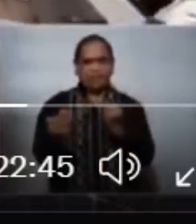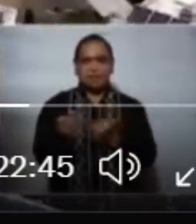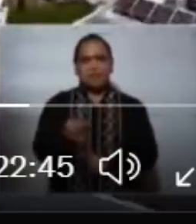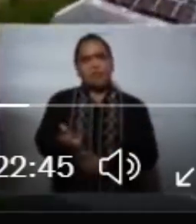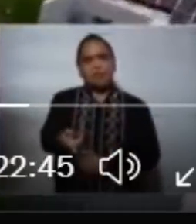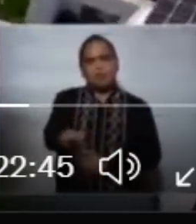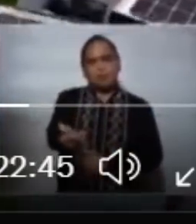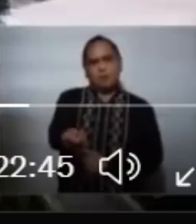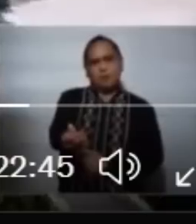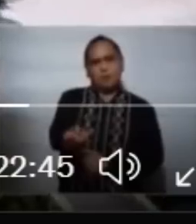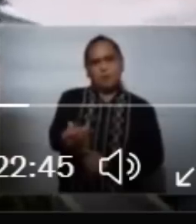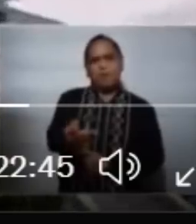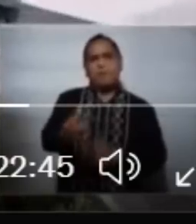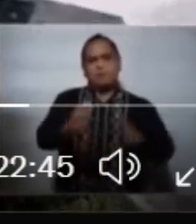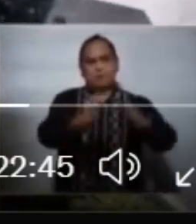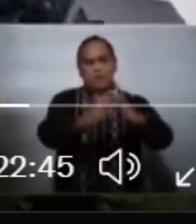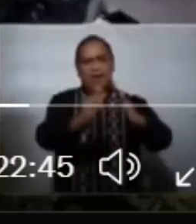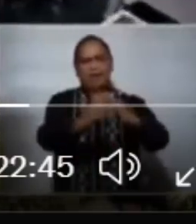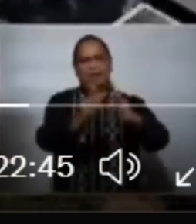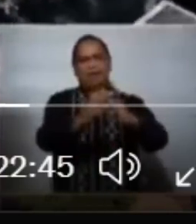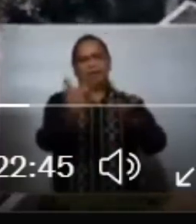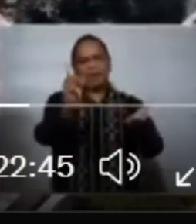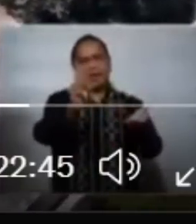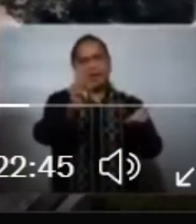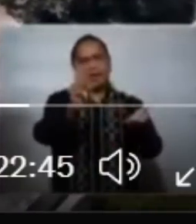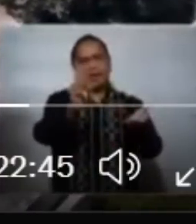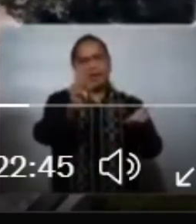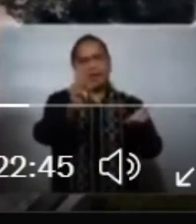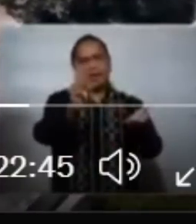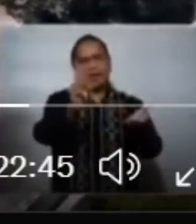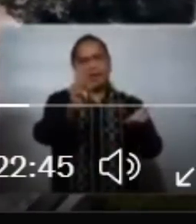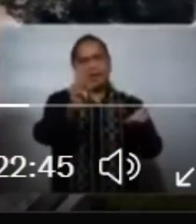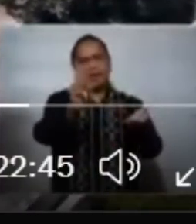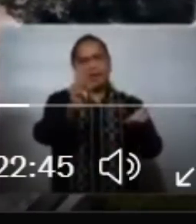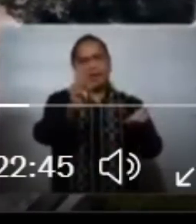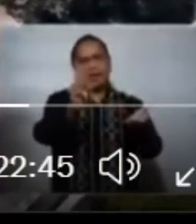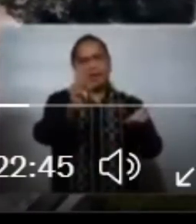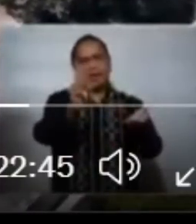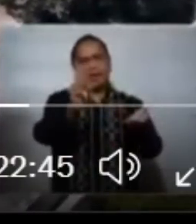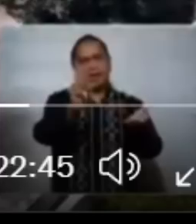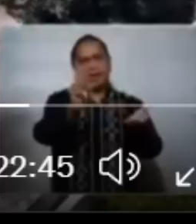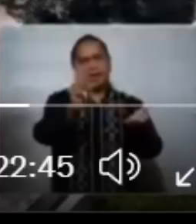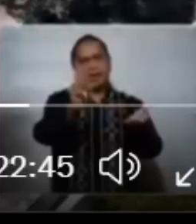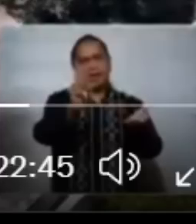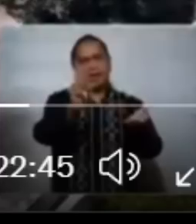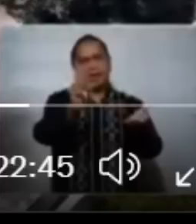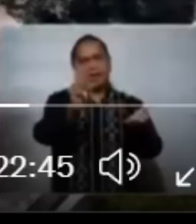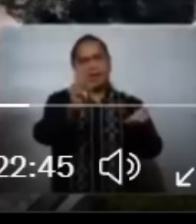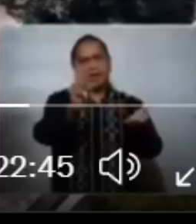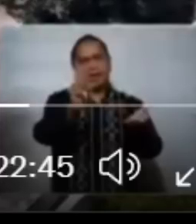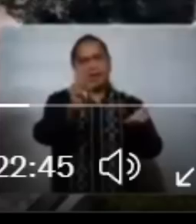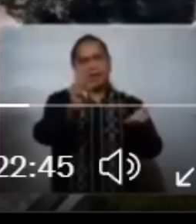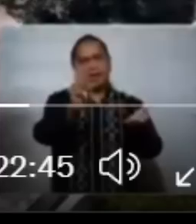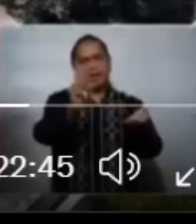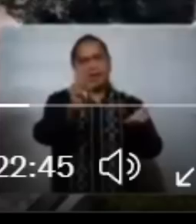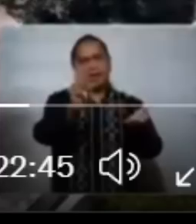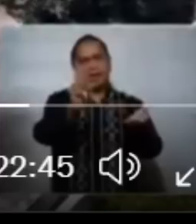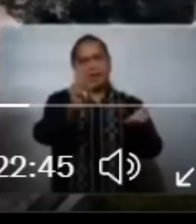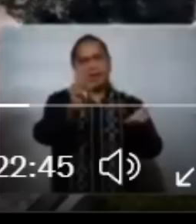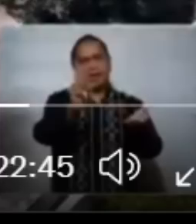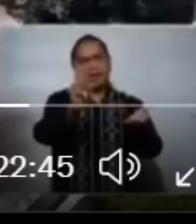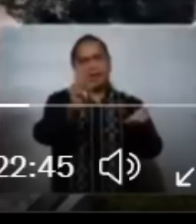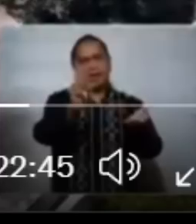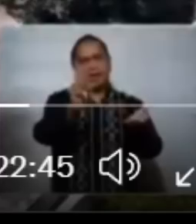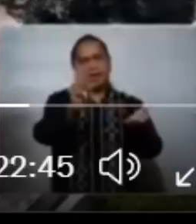pues la casa del perro tiene aire acondicionado. Entonces. Pues ya vieron ustedes la casa de Alito Moreno, ya vieron las impresiones de la